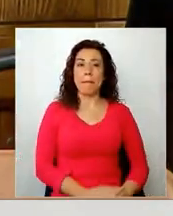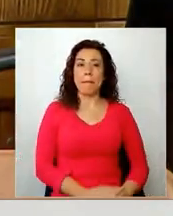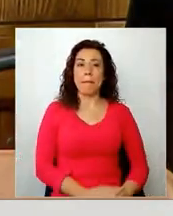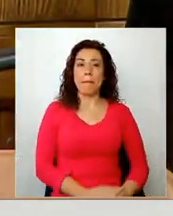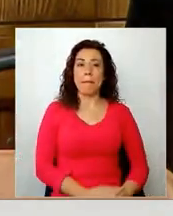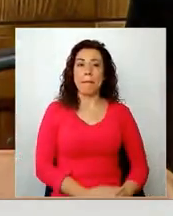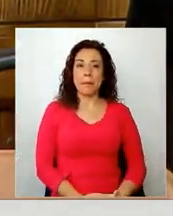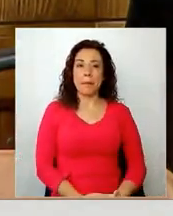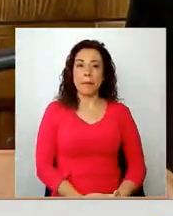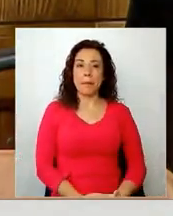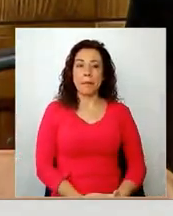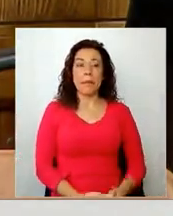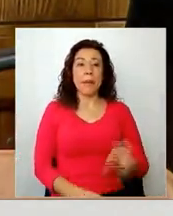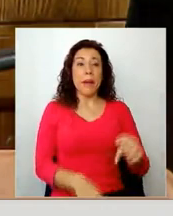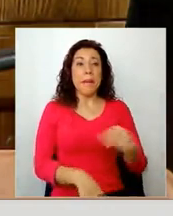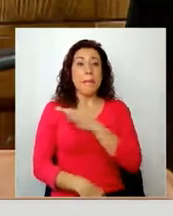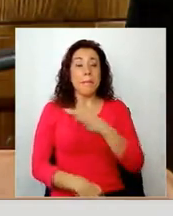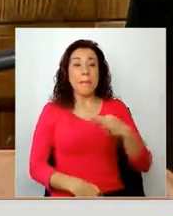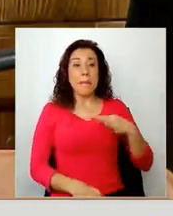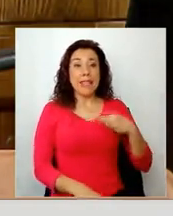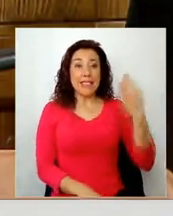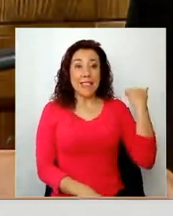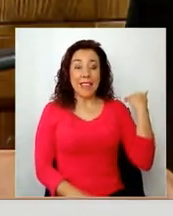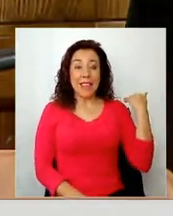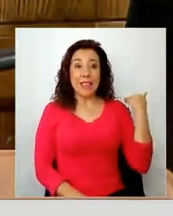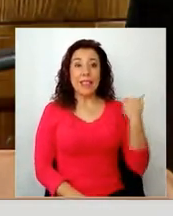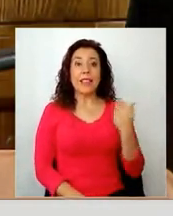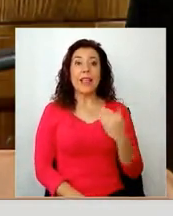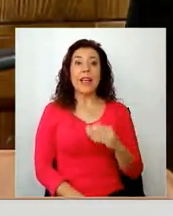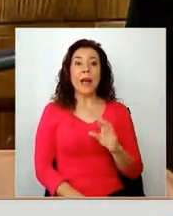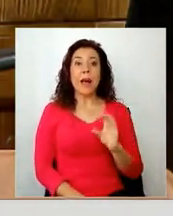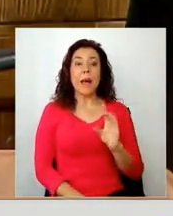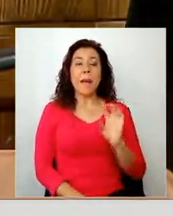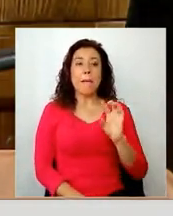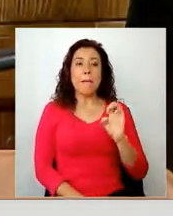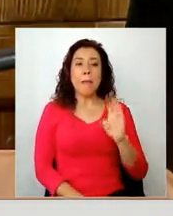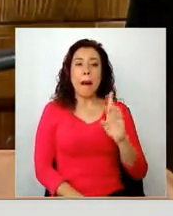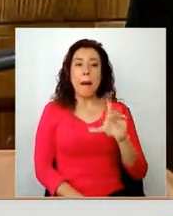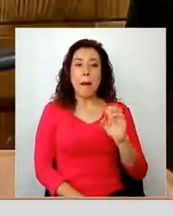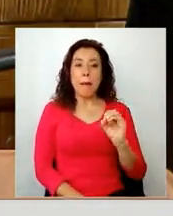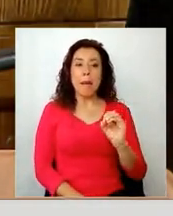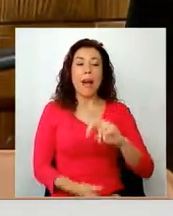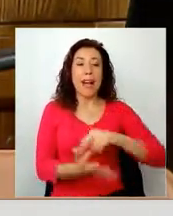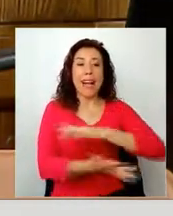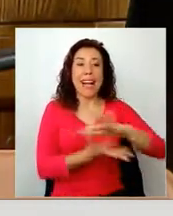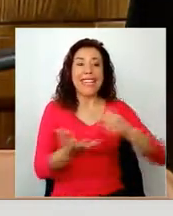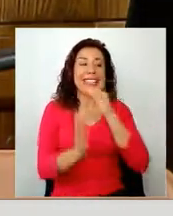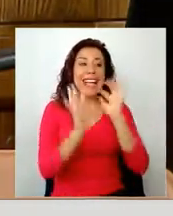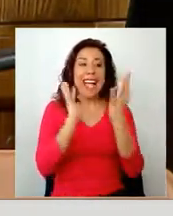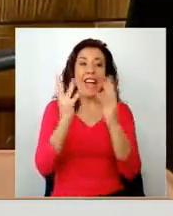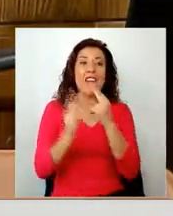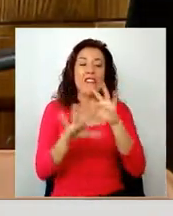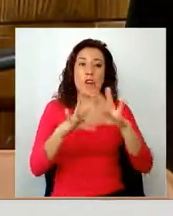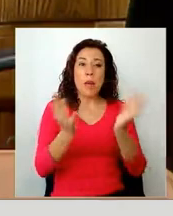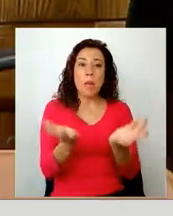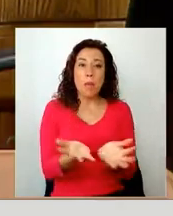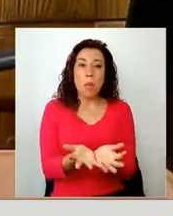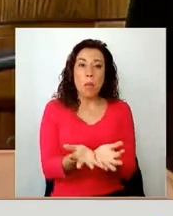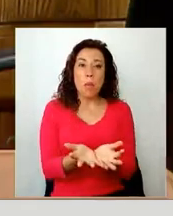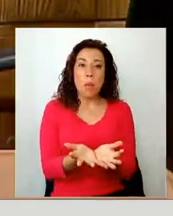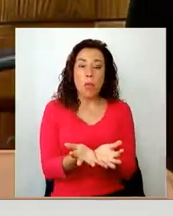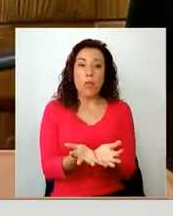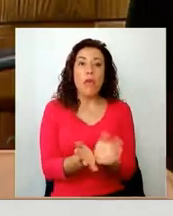el entonces ministro de la época Pablo va a venir ante la crisis ecológica que vive el mundo completar la